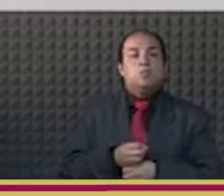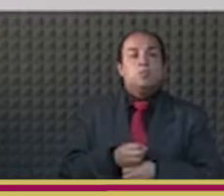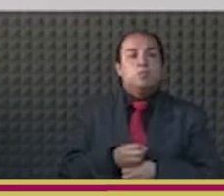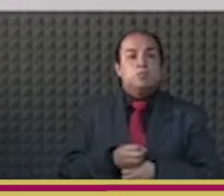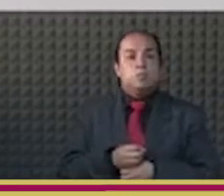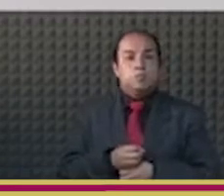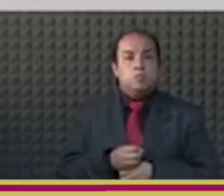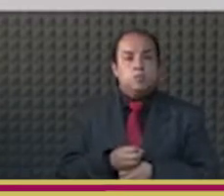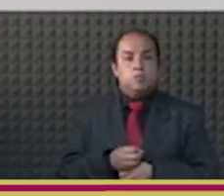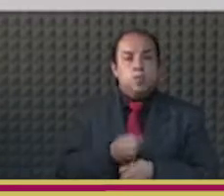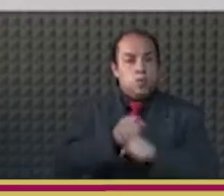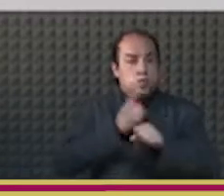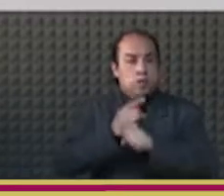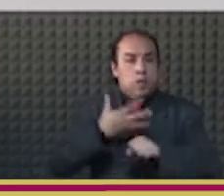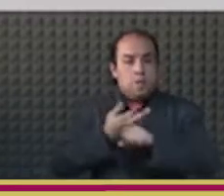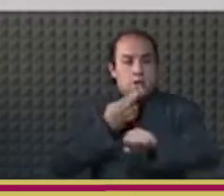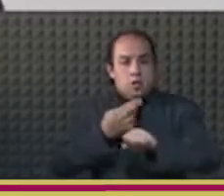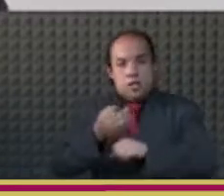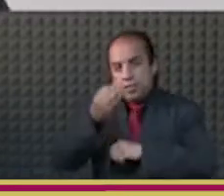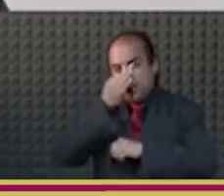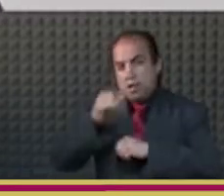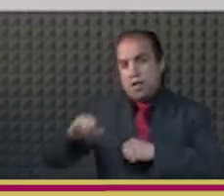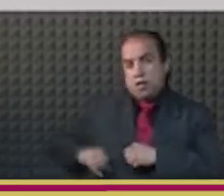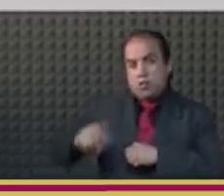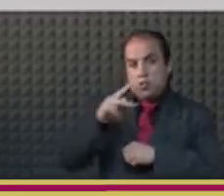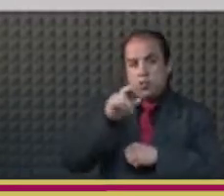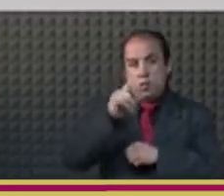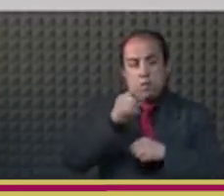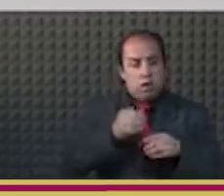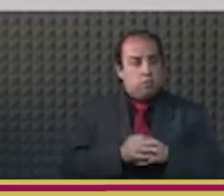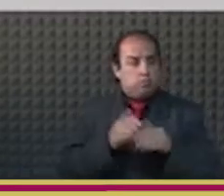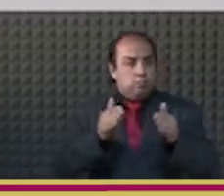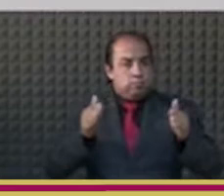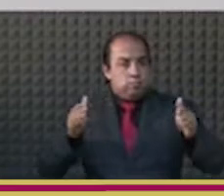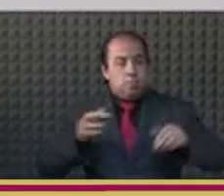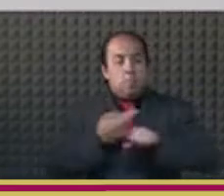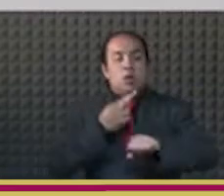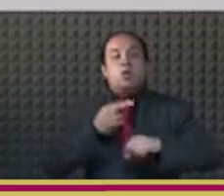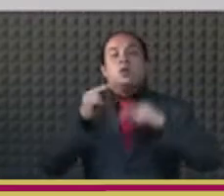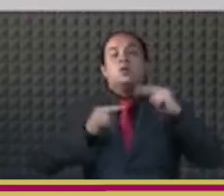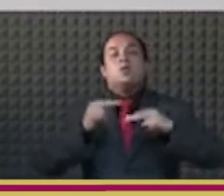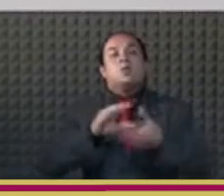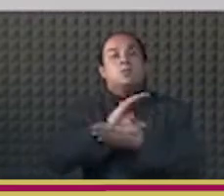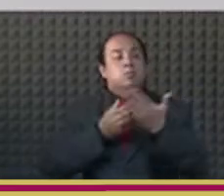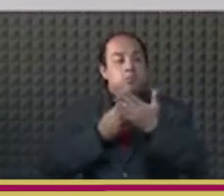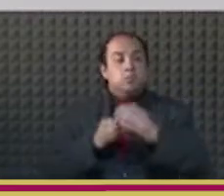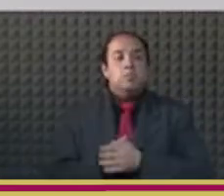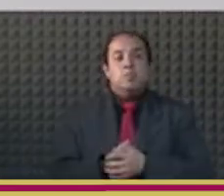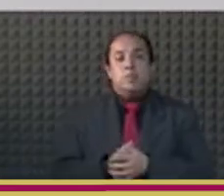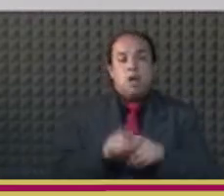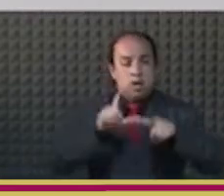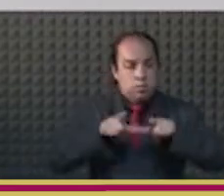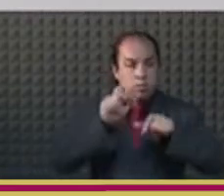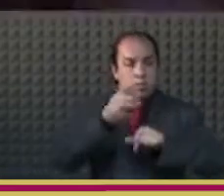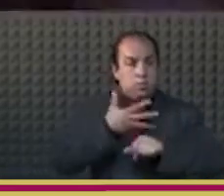digamos, que tengan, digamos, mayor acercamiento a su interés y con ello potenciar mayores niveles de contratación. El portal